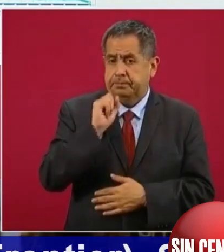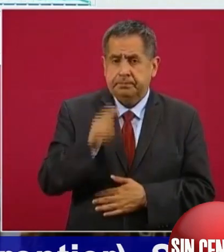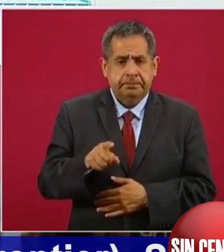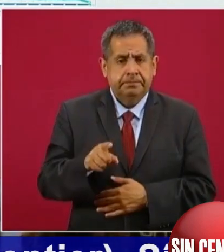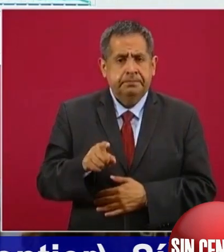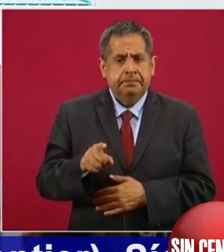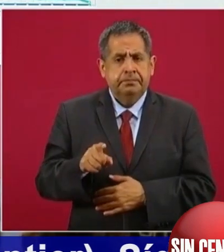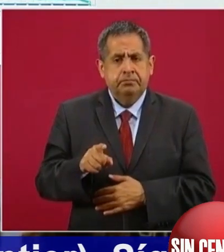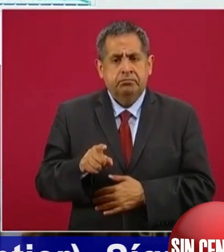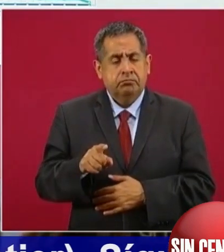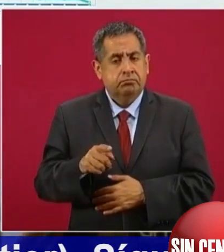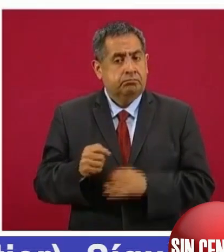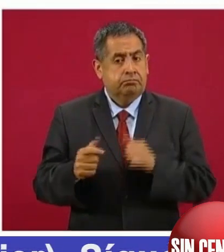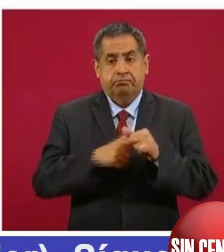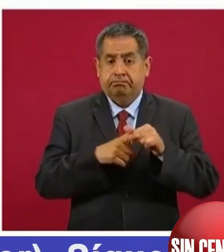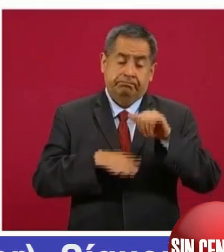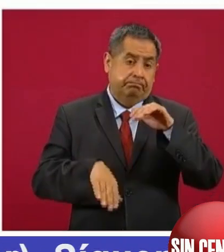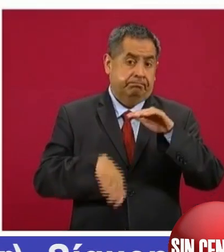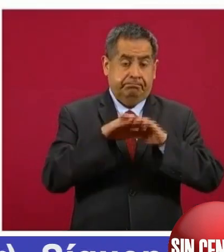punto muy